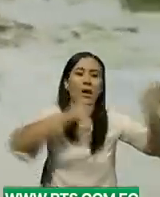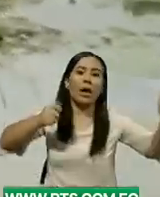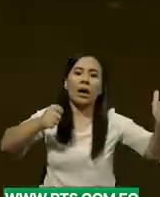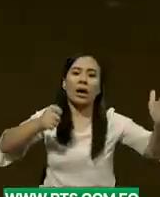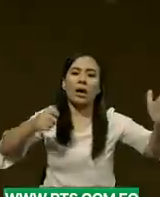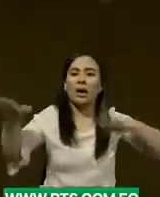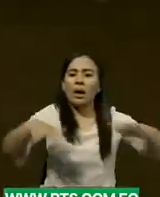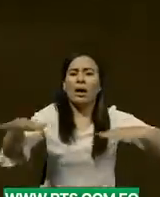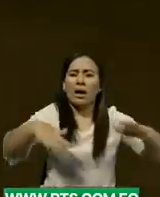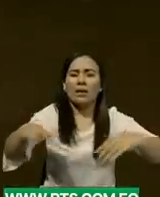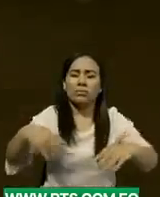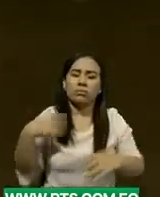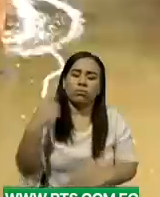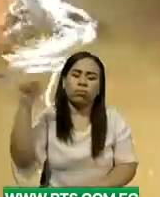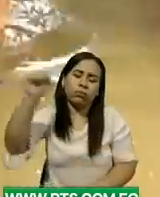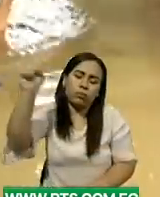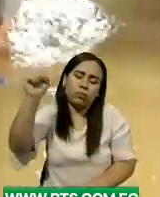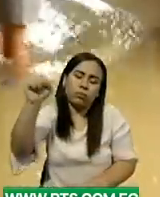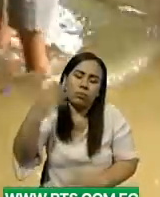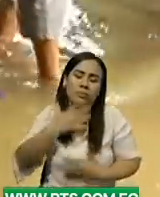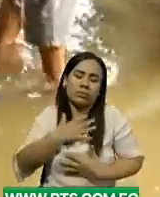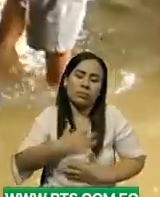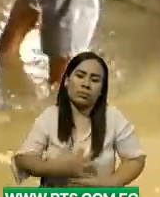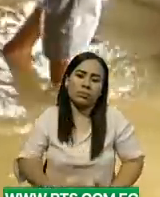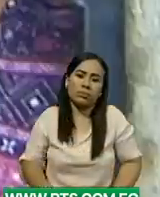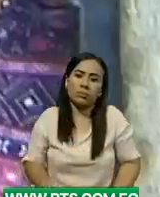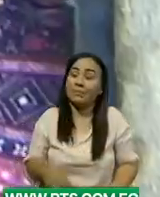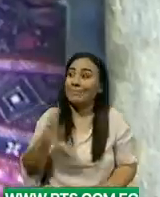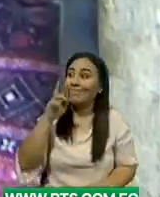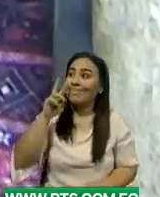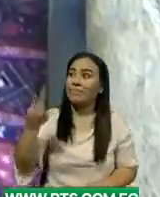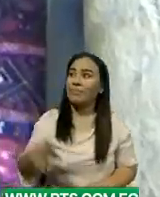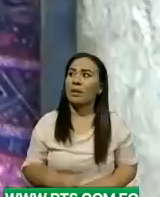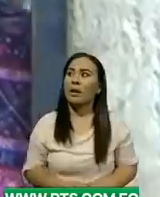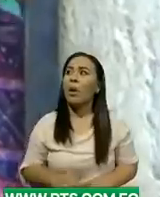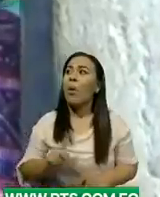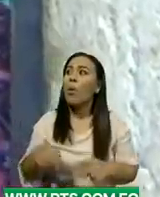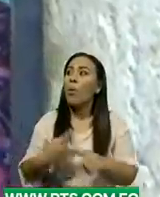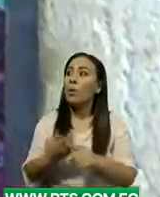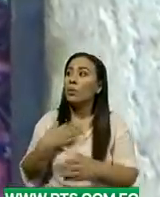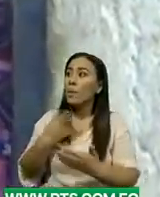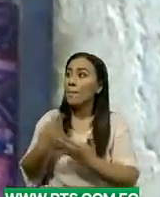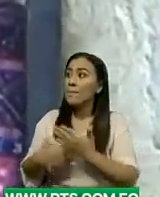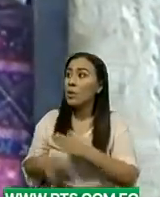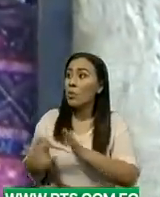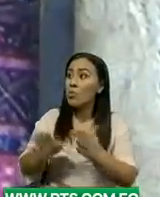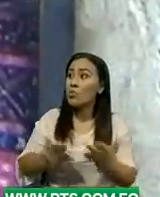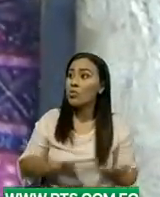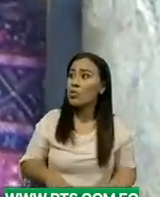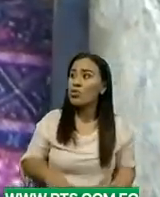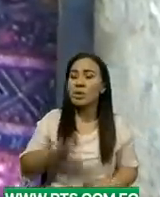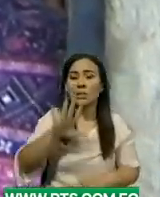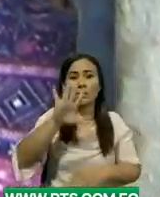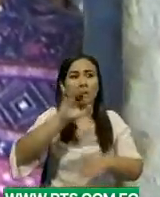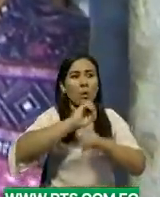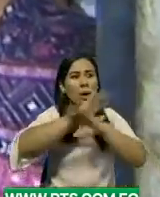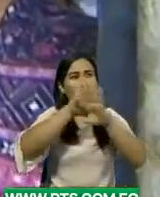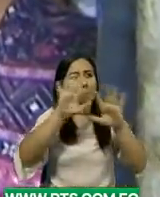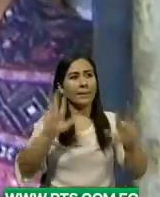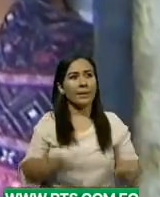se filtró agua. Producto del fuerte temporal invernal. Cuando me levanto, antes de las 5 de la